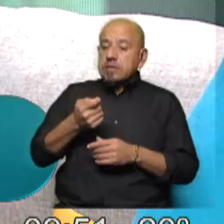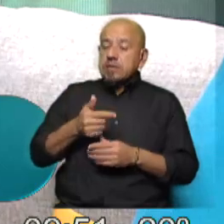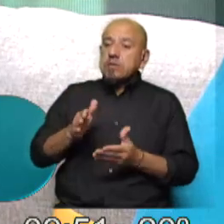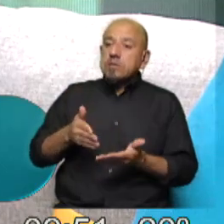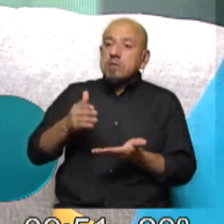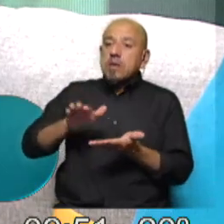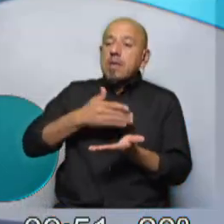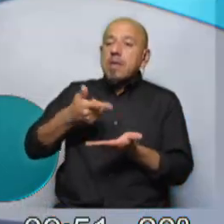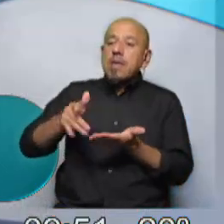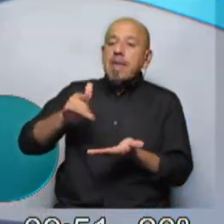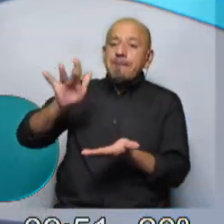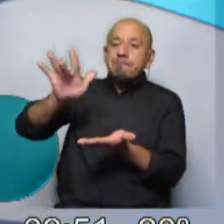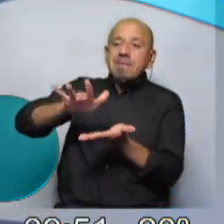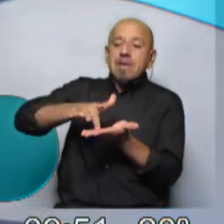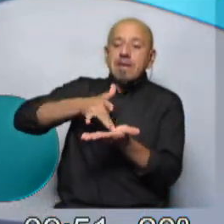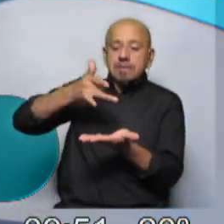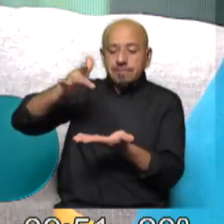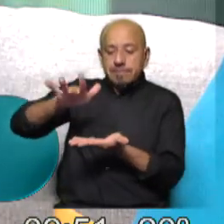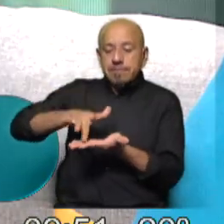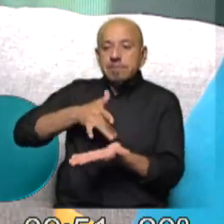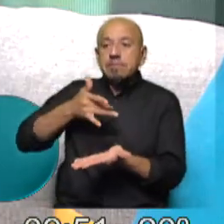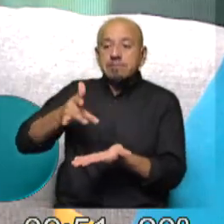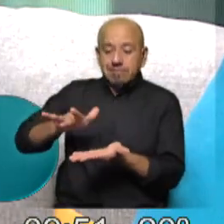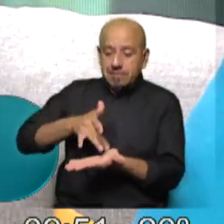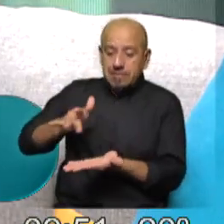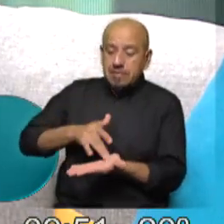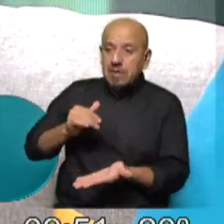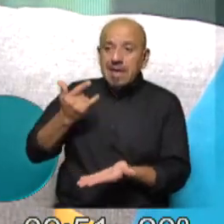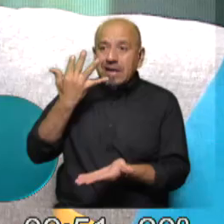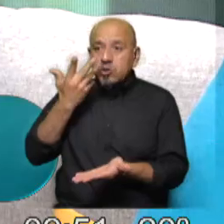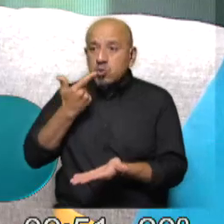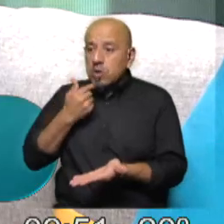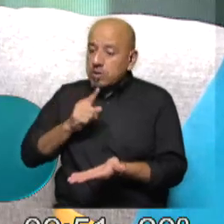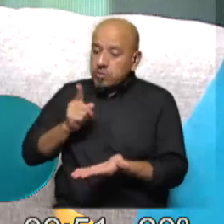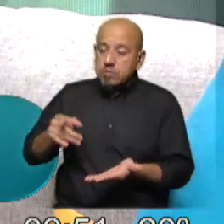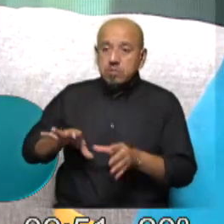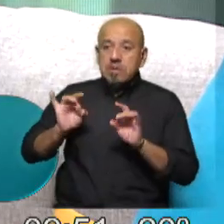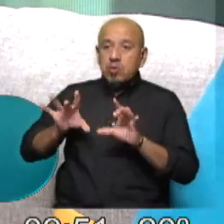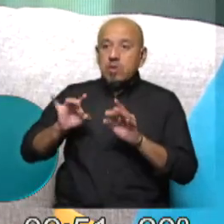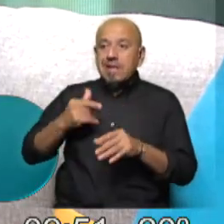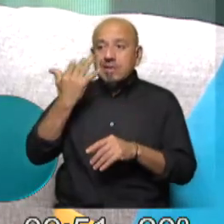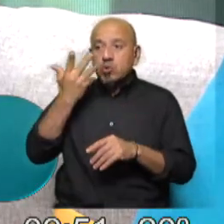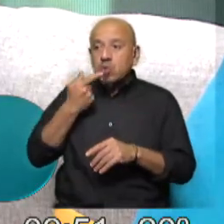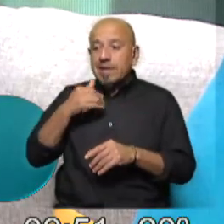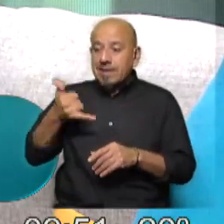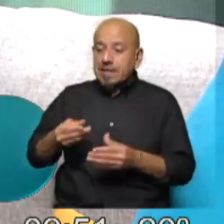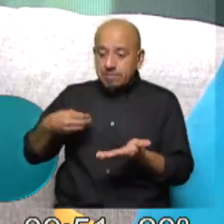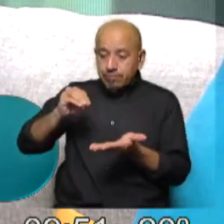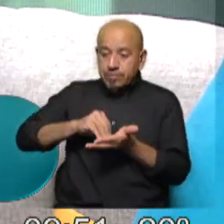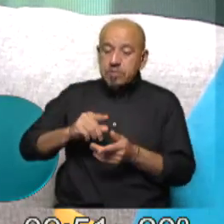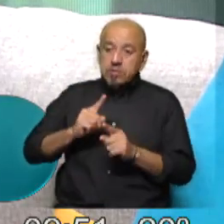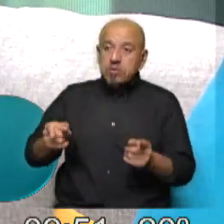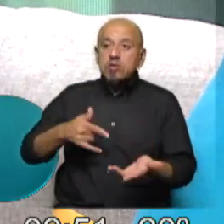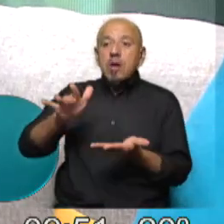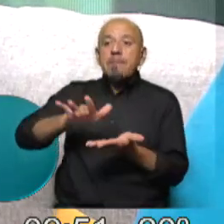poquito de miel por arriba, que la miel no contiene azúcar. Es natural y no contiene azúcar. Entonces vos le podés agregar un poquito de